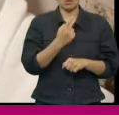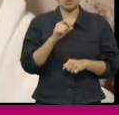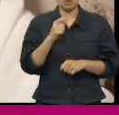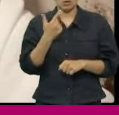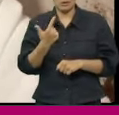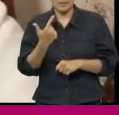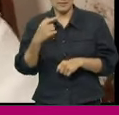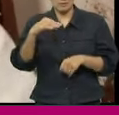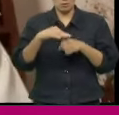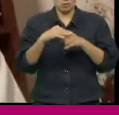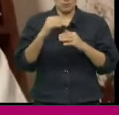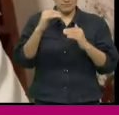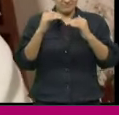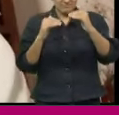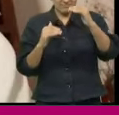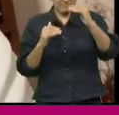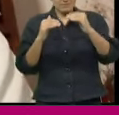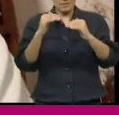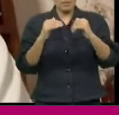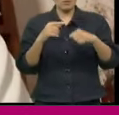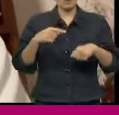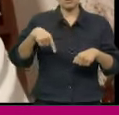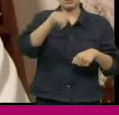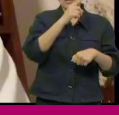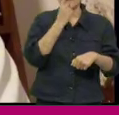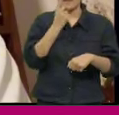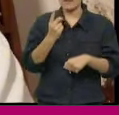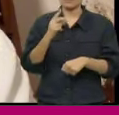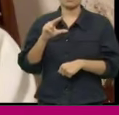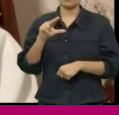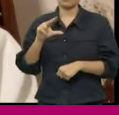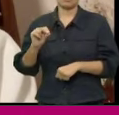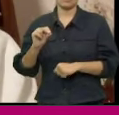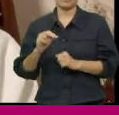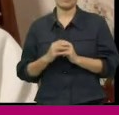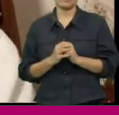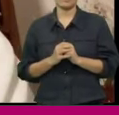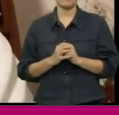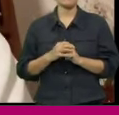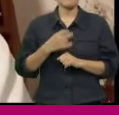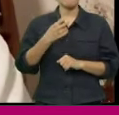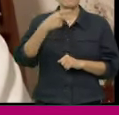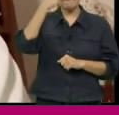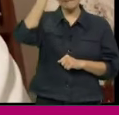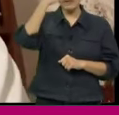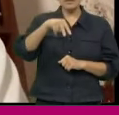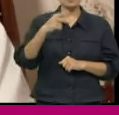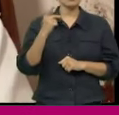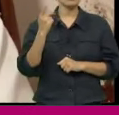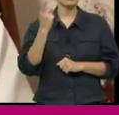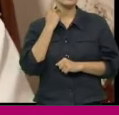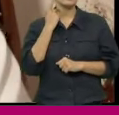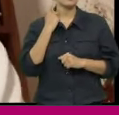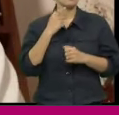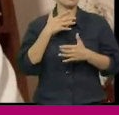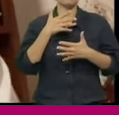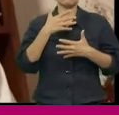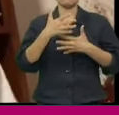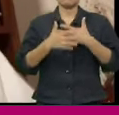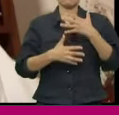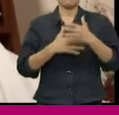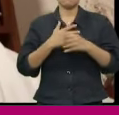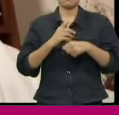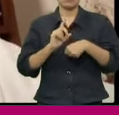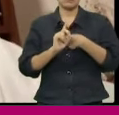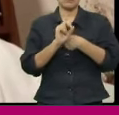diferencia, para ser preciso, y se nos negó ese recuento, se metió al país en una crisis política severísima, hubo un gobierno usurpador